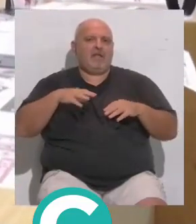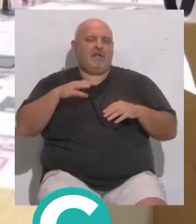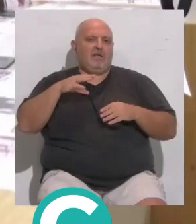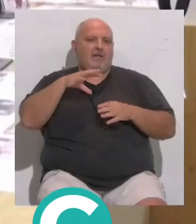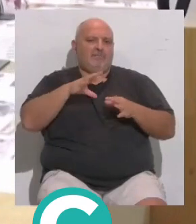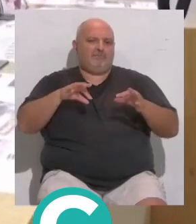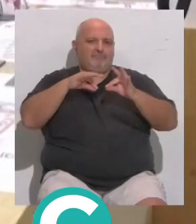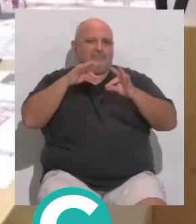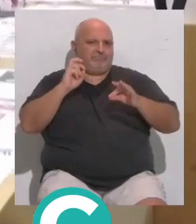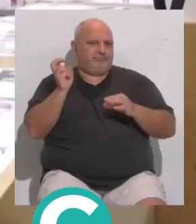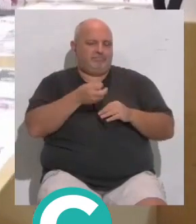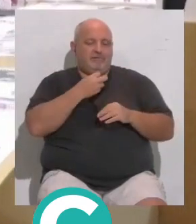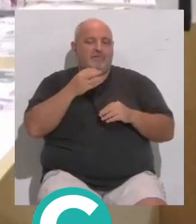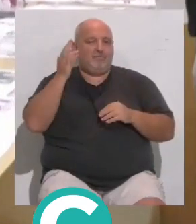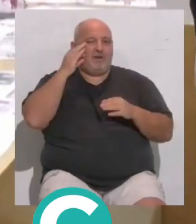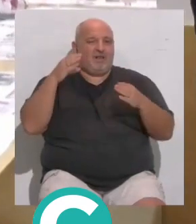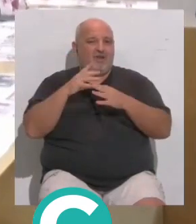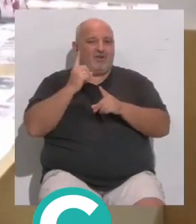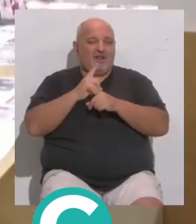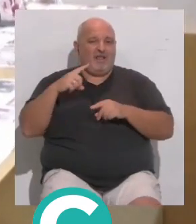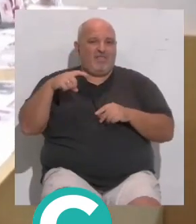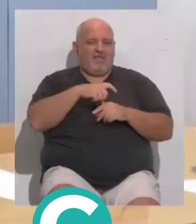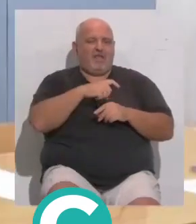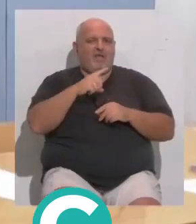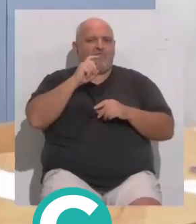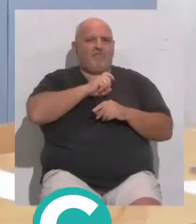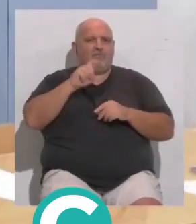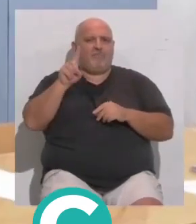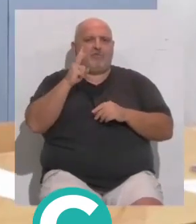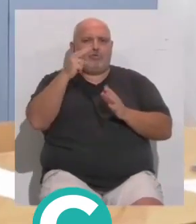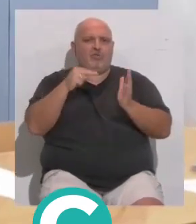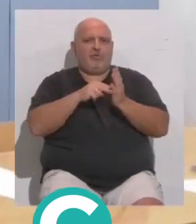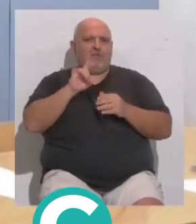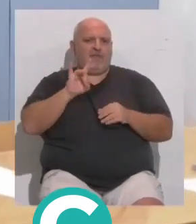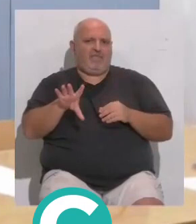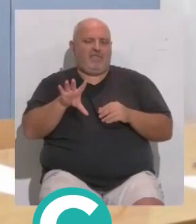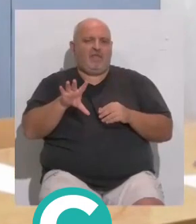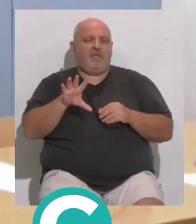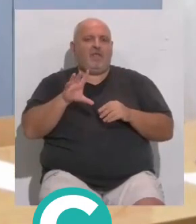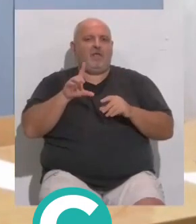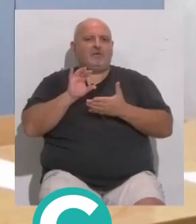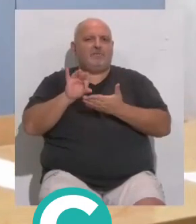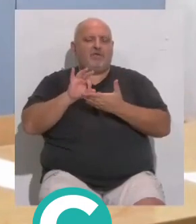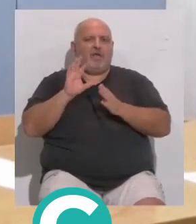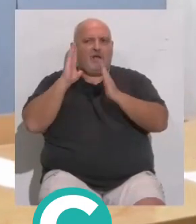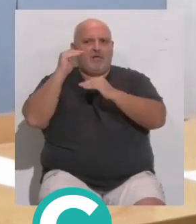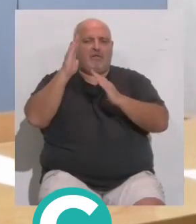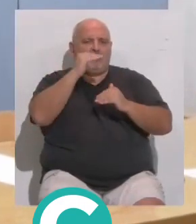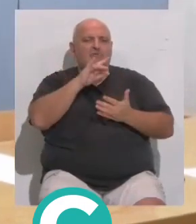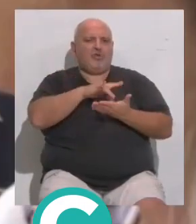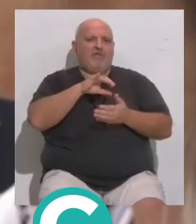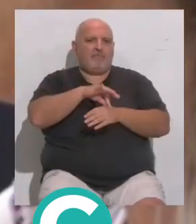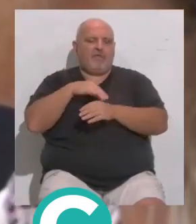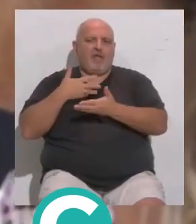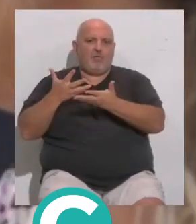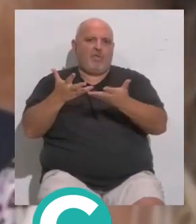coleteros. La Asociación Mujeres con Cáncer Bahía de Cádiz se fundió en el año 2015 y presta servicio a mujeres que han pasado esta